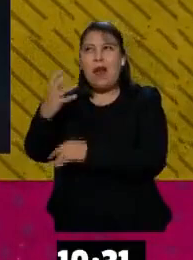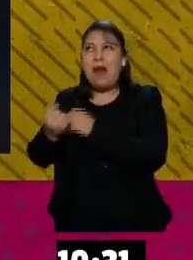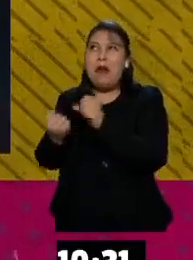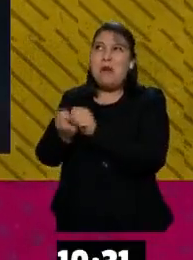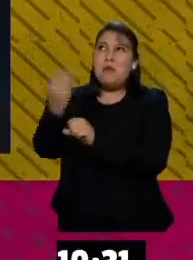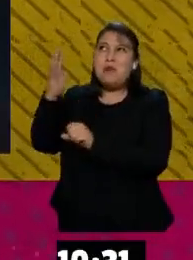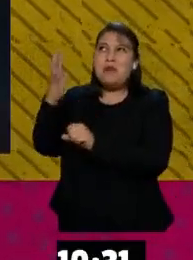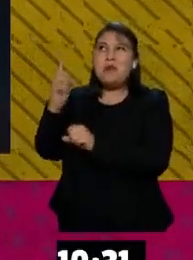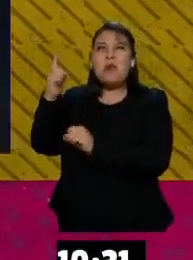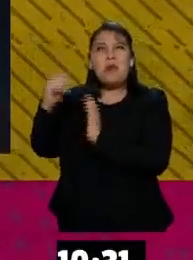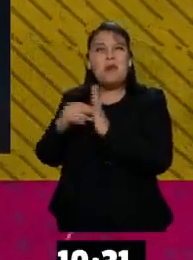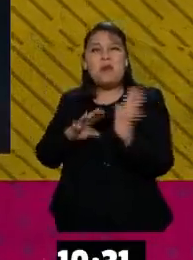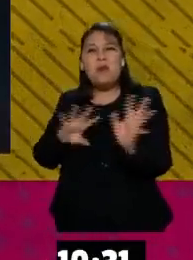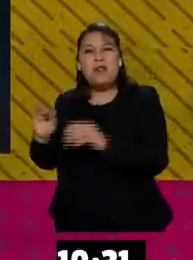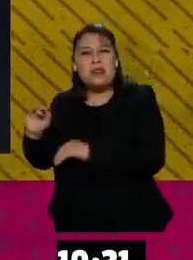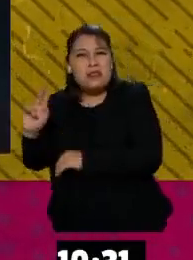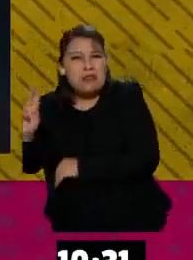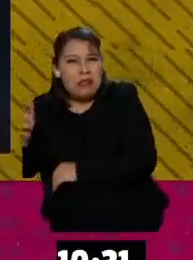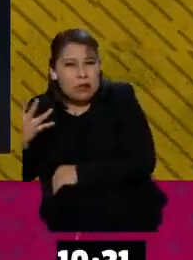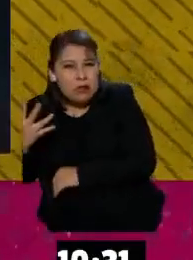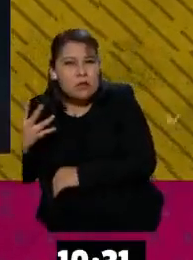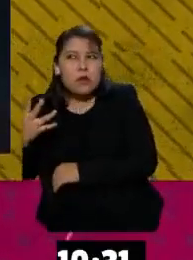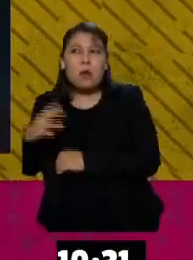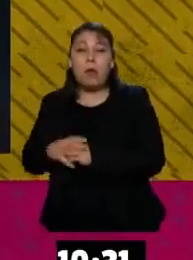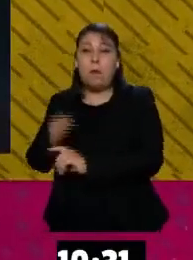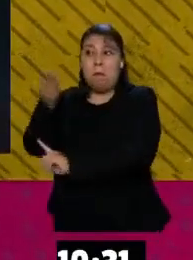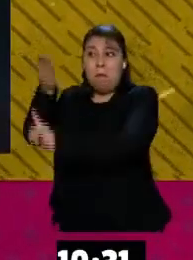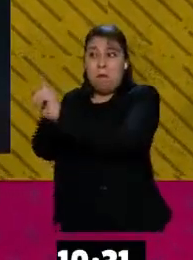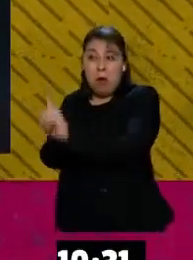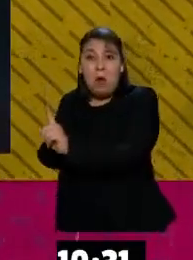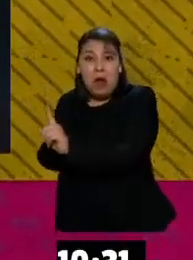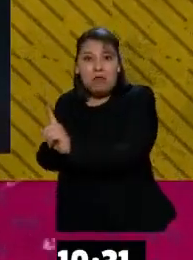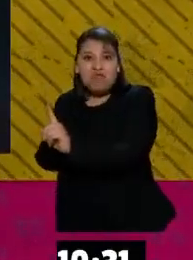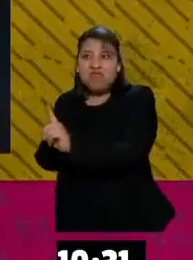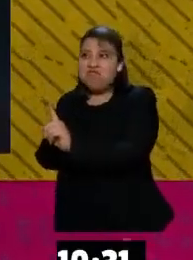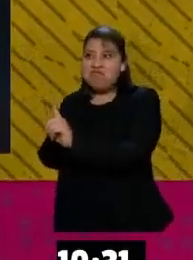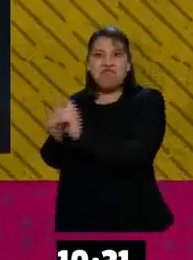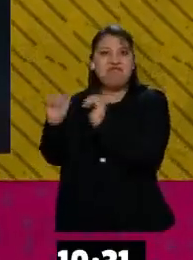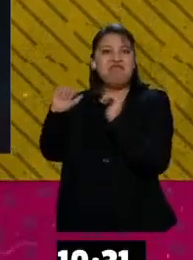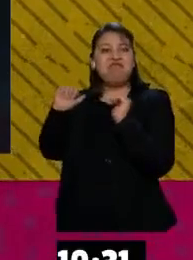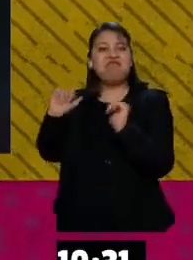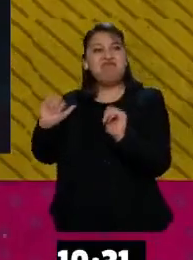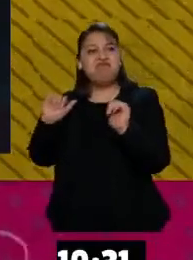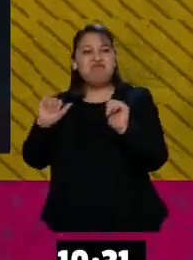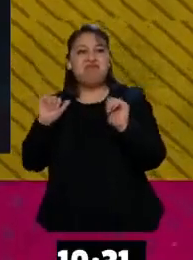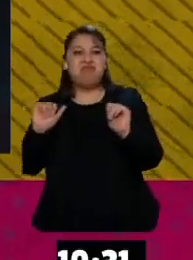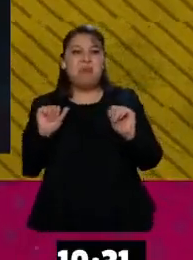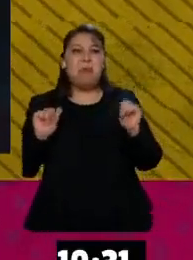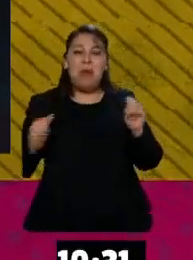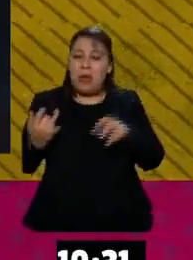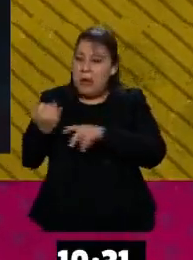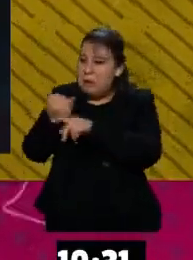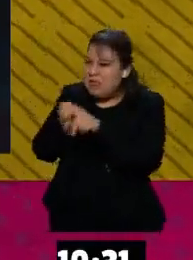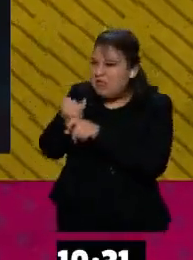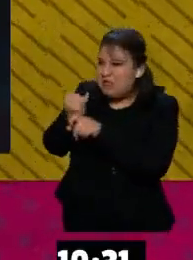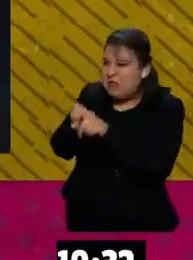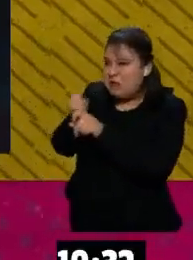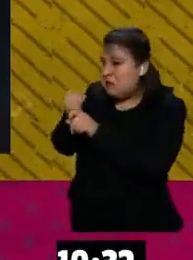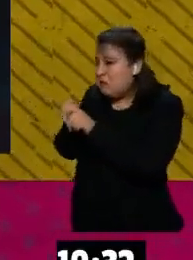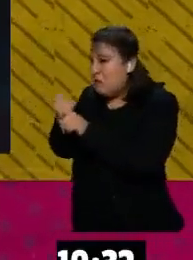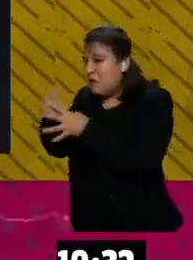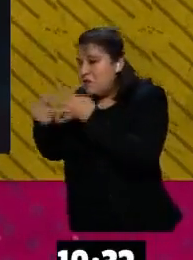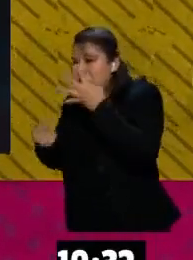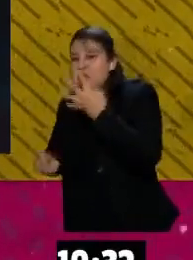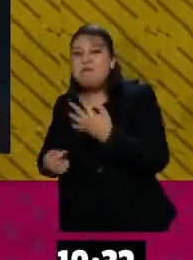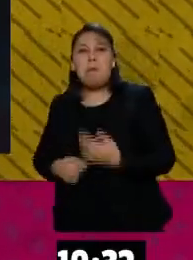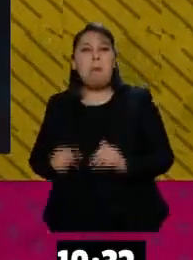1976, no le ha podido hacer nada al fiscal, nadie en ningún cargo. Ha salido victorioso de todas encomiendas. Recordemos el pleito